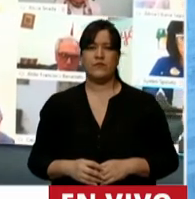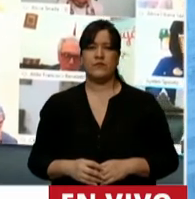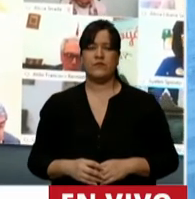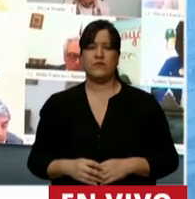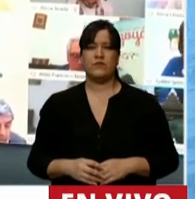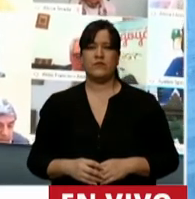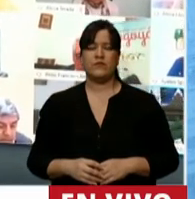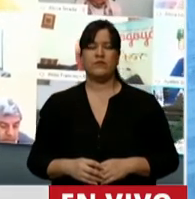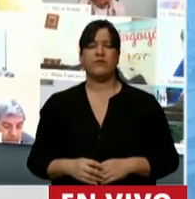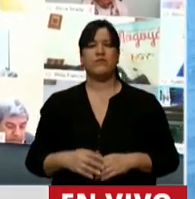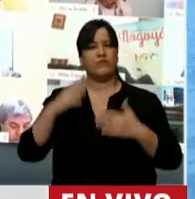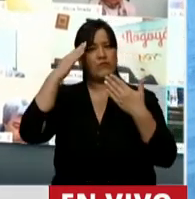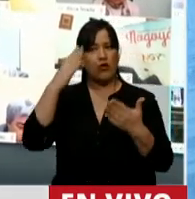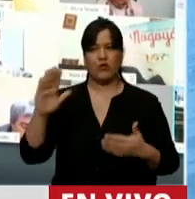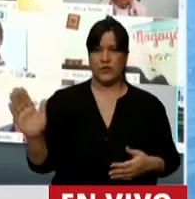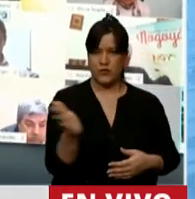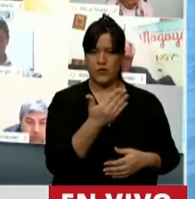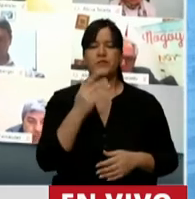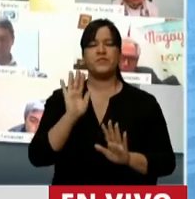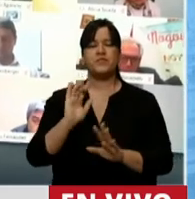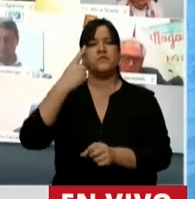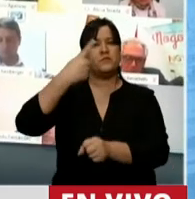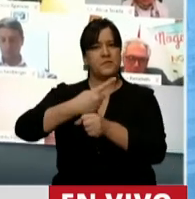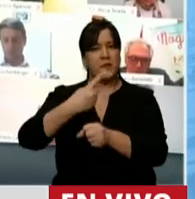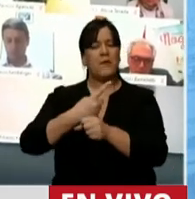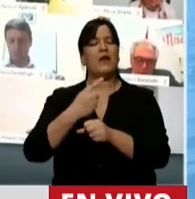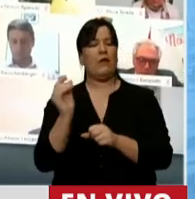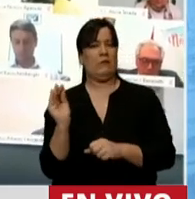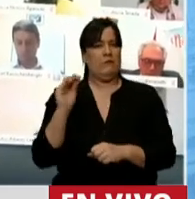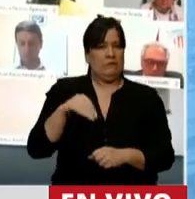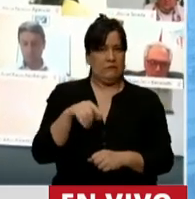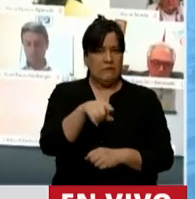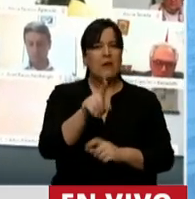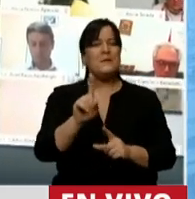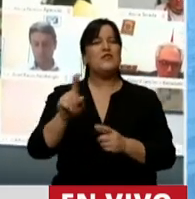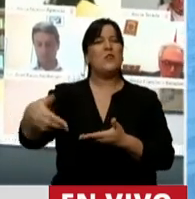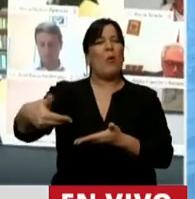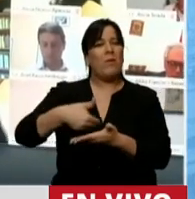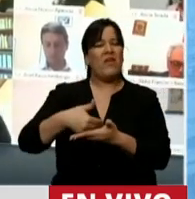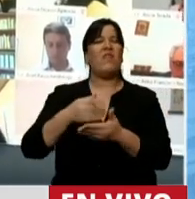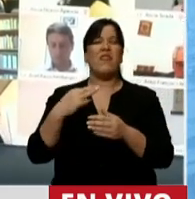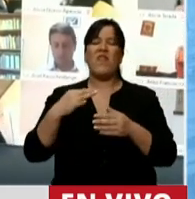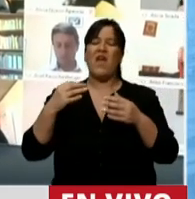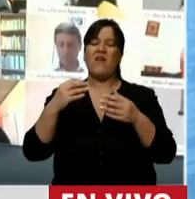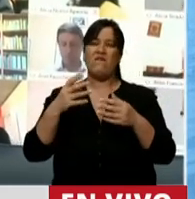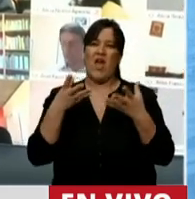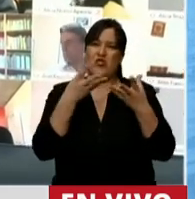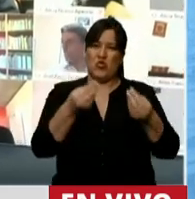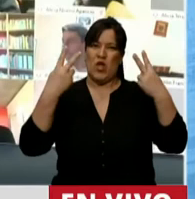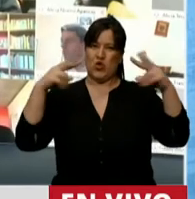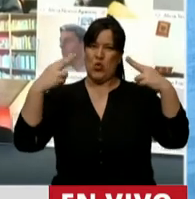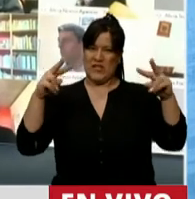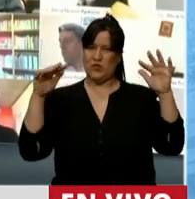Gabinete, señores diputados. Primero, quiero sumarme al pedido de que salvemos al turismo. Ya lo han expresado